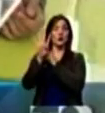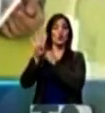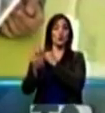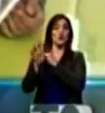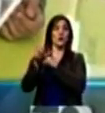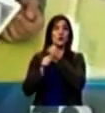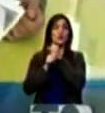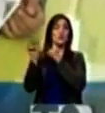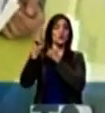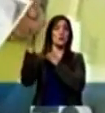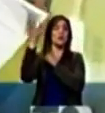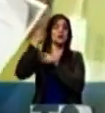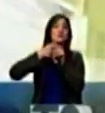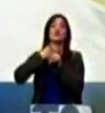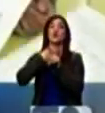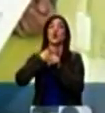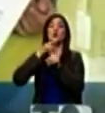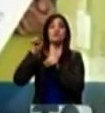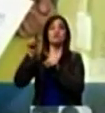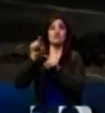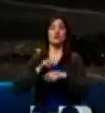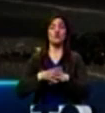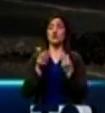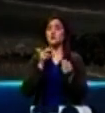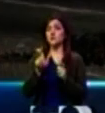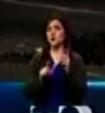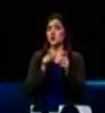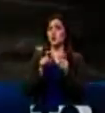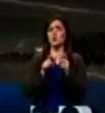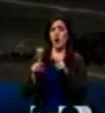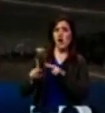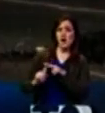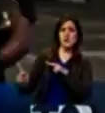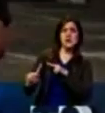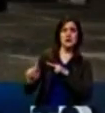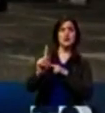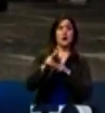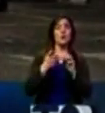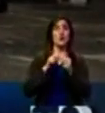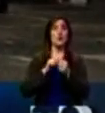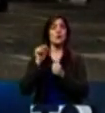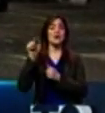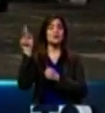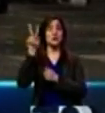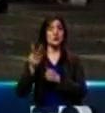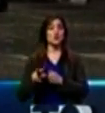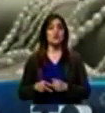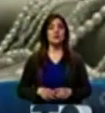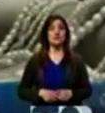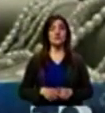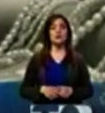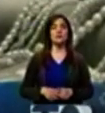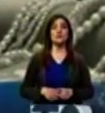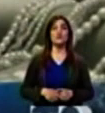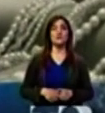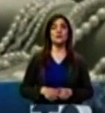venezolano, llegó a Ecuador en agosto pasado, al igual que miles de venezolanos huyendo del conflicto y la crisis humanitaria que se vive en su país. Por